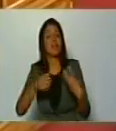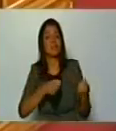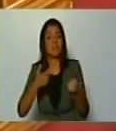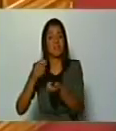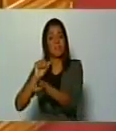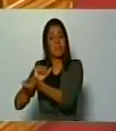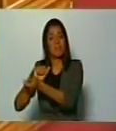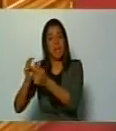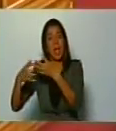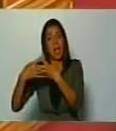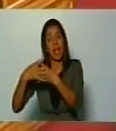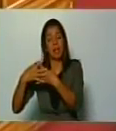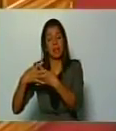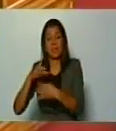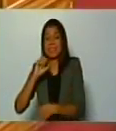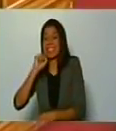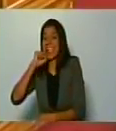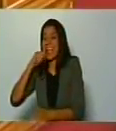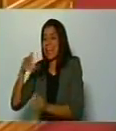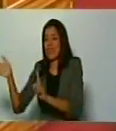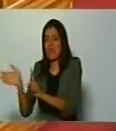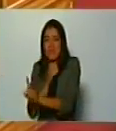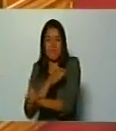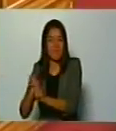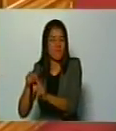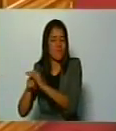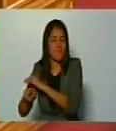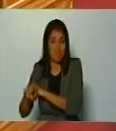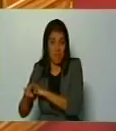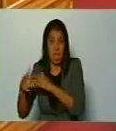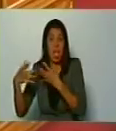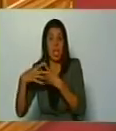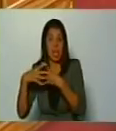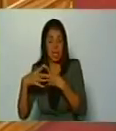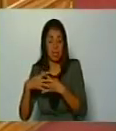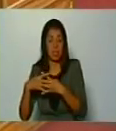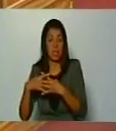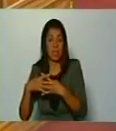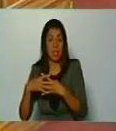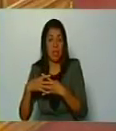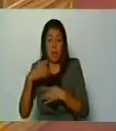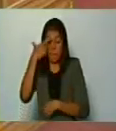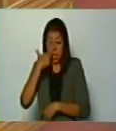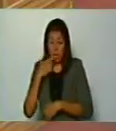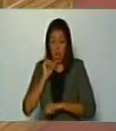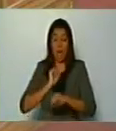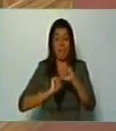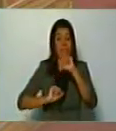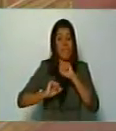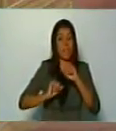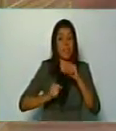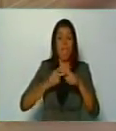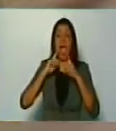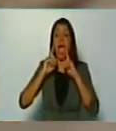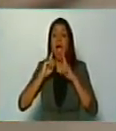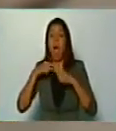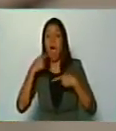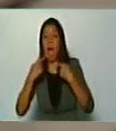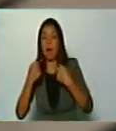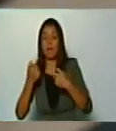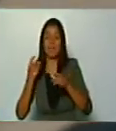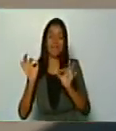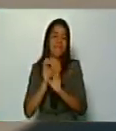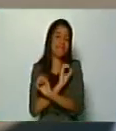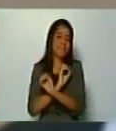sin que mediase ninguna previa, repito, instancia de carácter jurídica